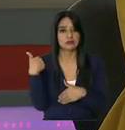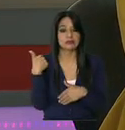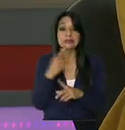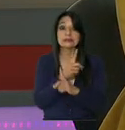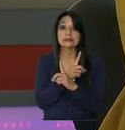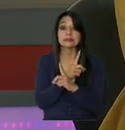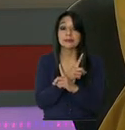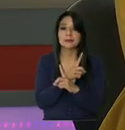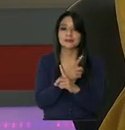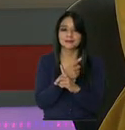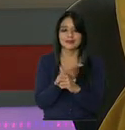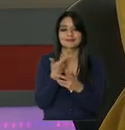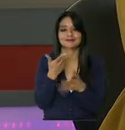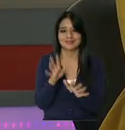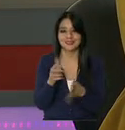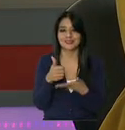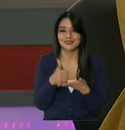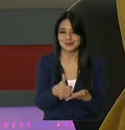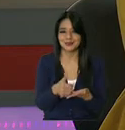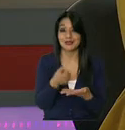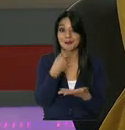discapacidad, recibieron sus medicinas.